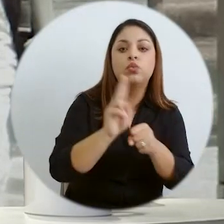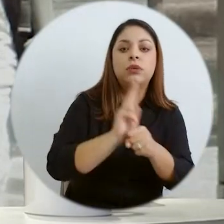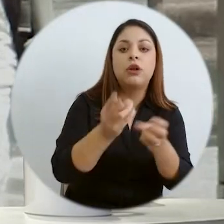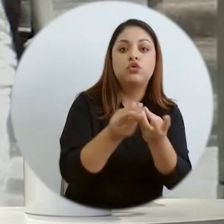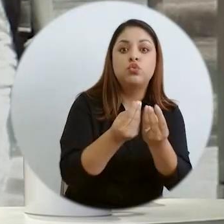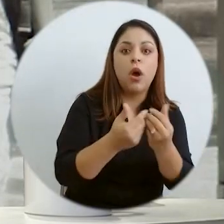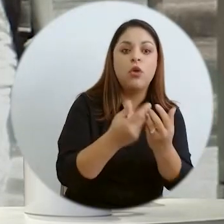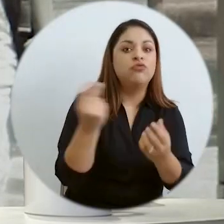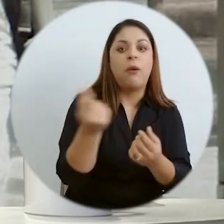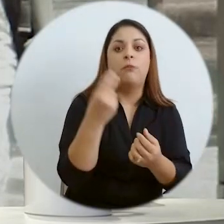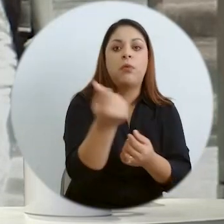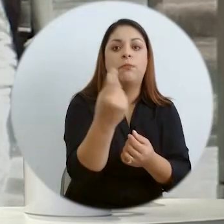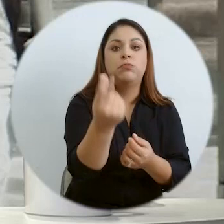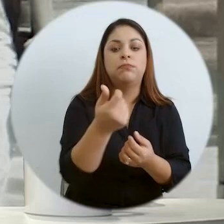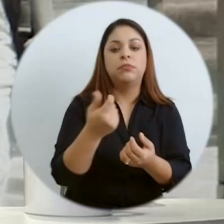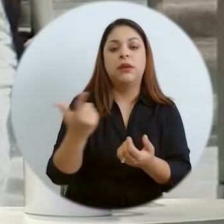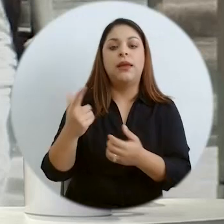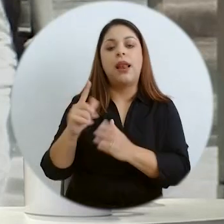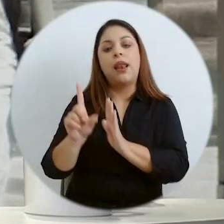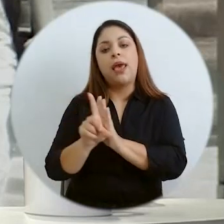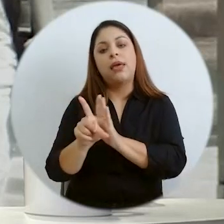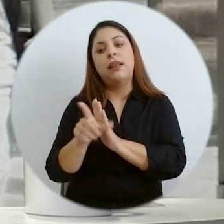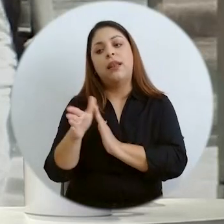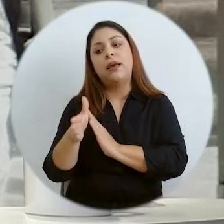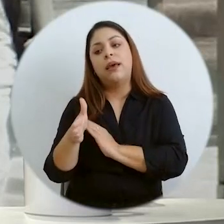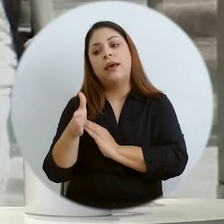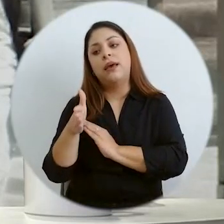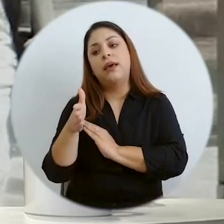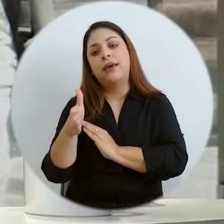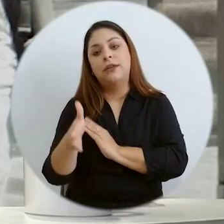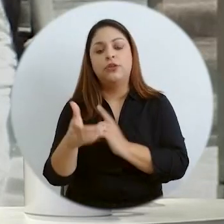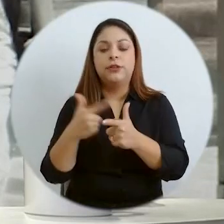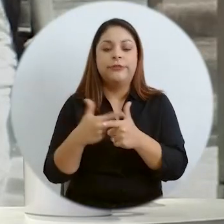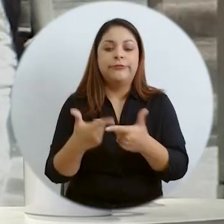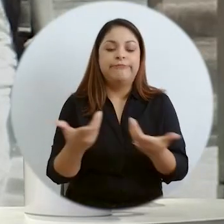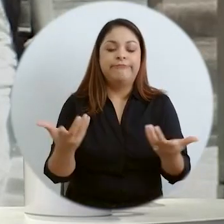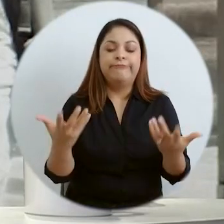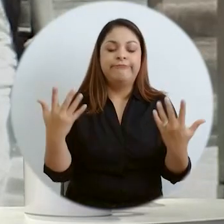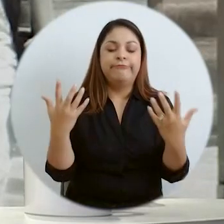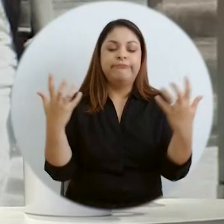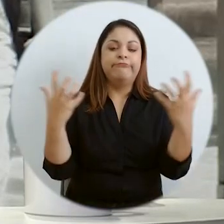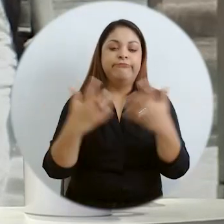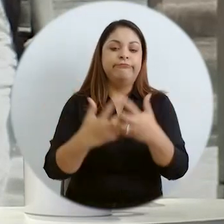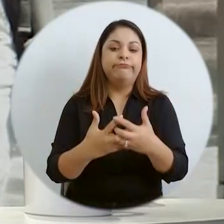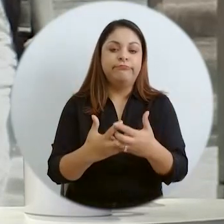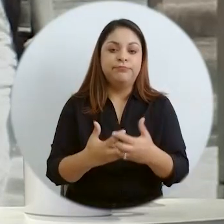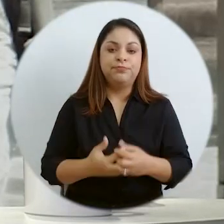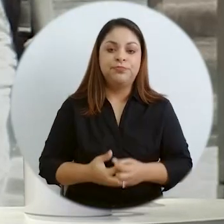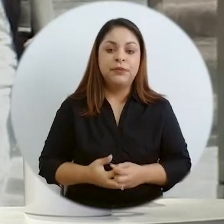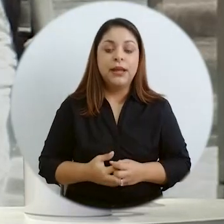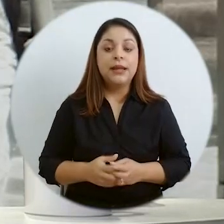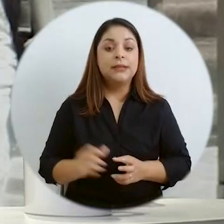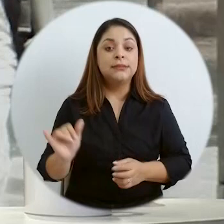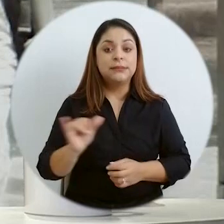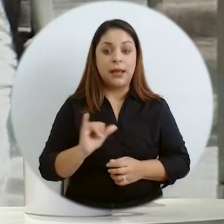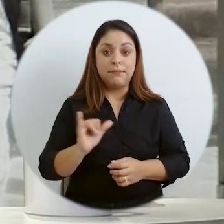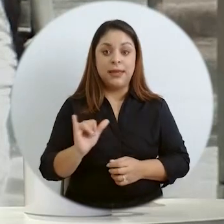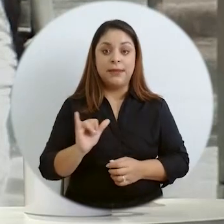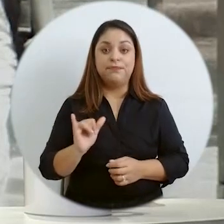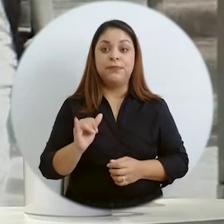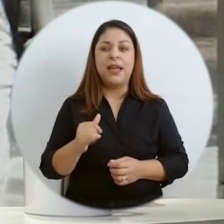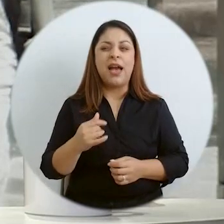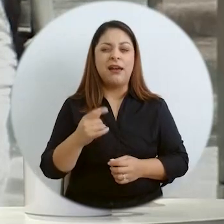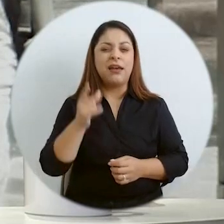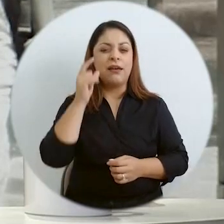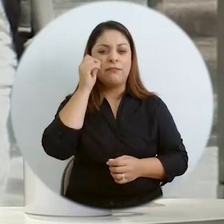haciendo de una forma mucho más fuerte. Uno de los datos que también nosotros manejamos es la cantidad de terrenos que se segregan